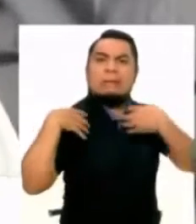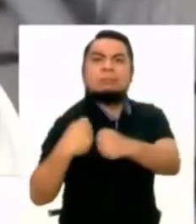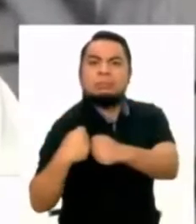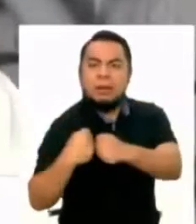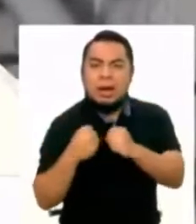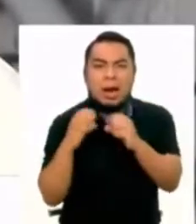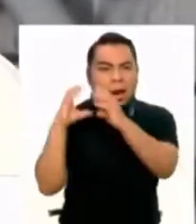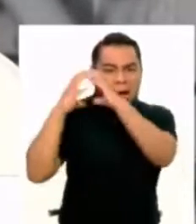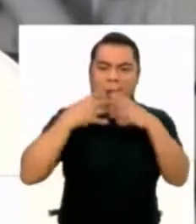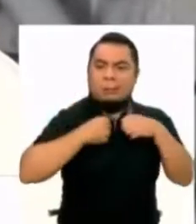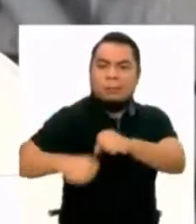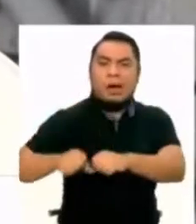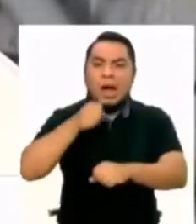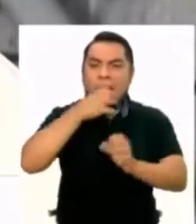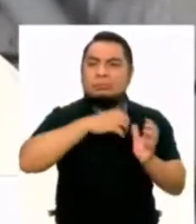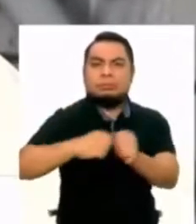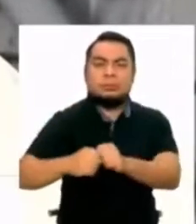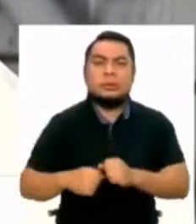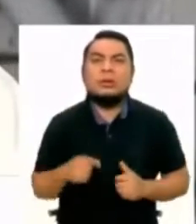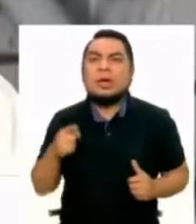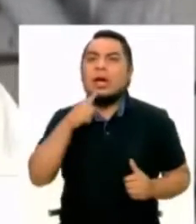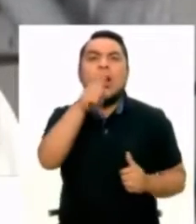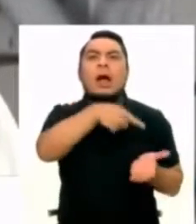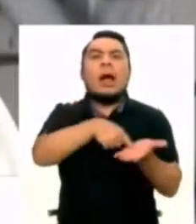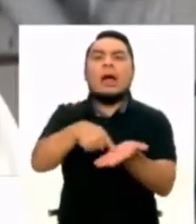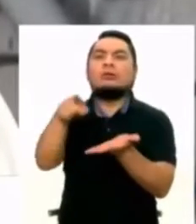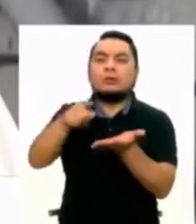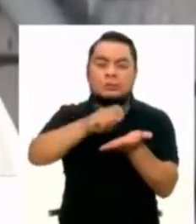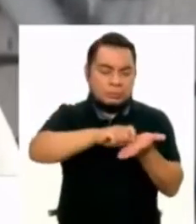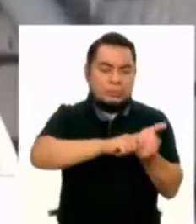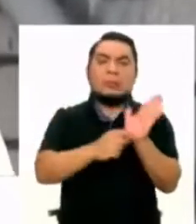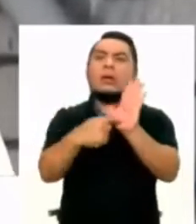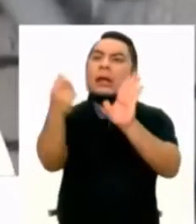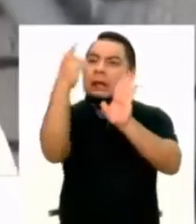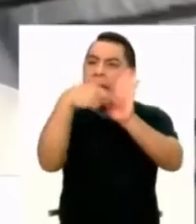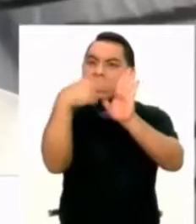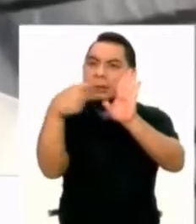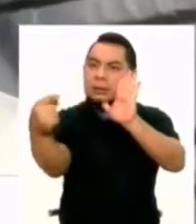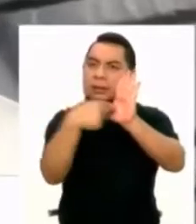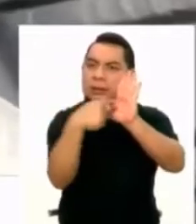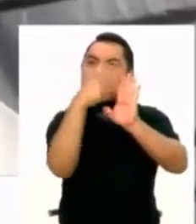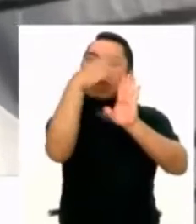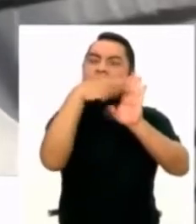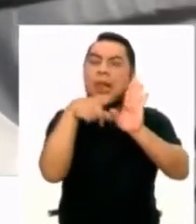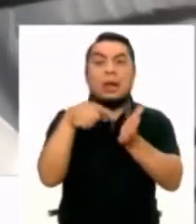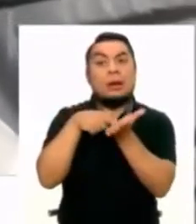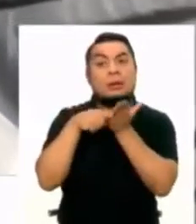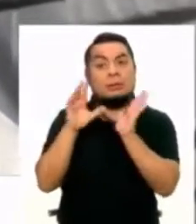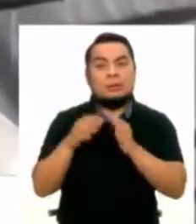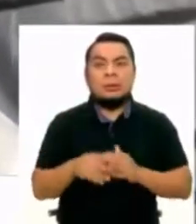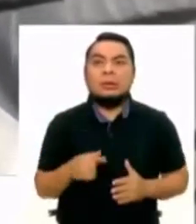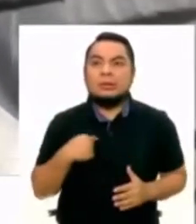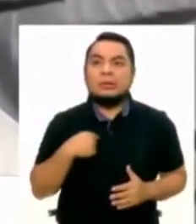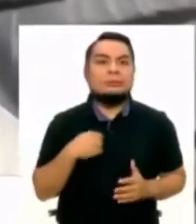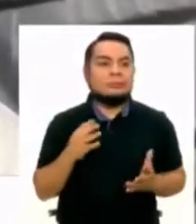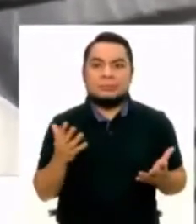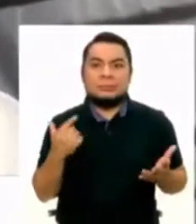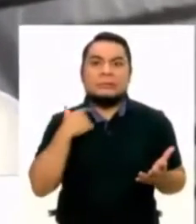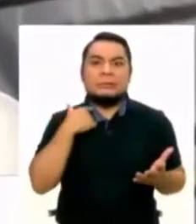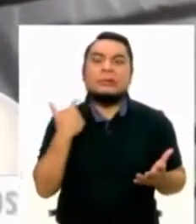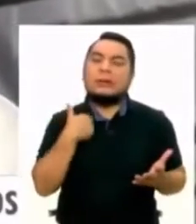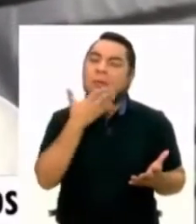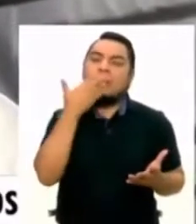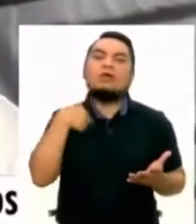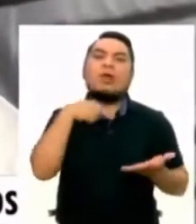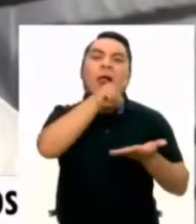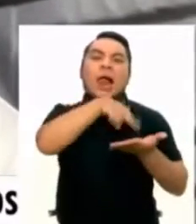amenazas. Dijo que el alcalde distrital de Chadín estuvo presente y no intentó evitarlo. Nos hemos visto obligados a leer eso porque era la única forma de salir del